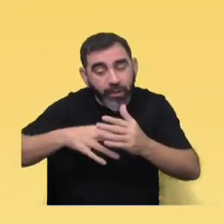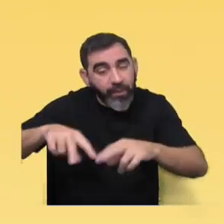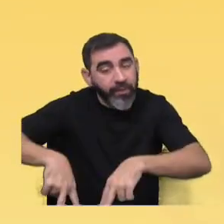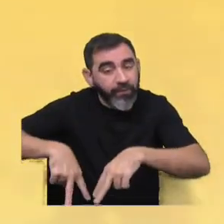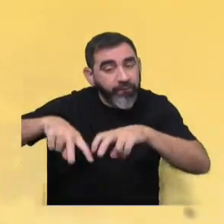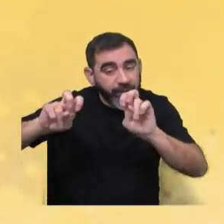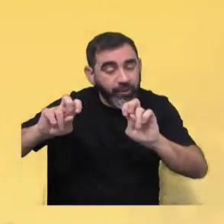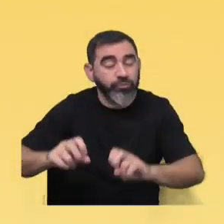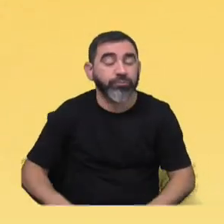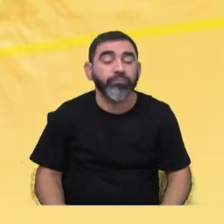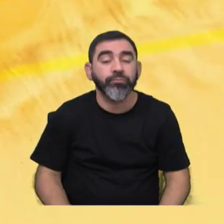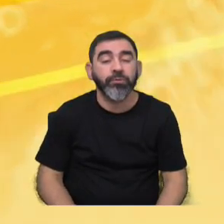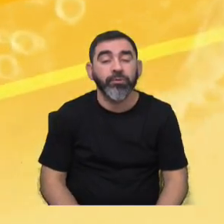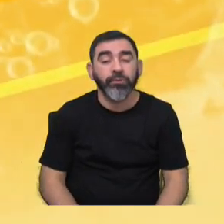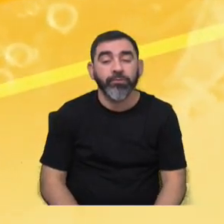través del país.